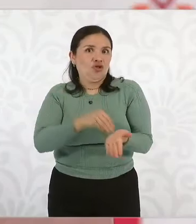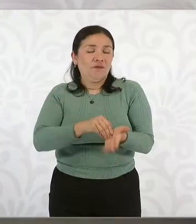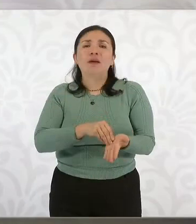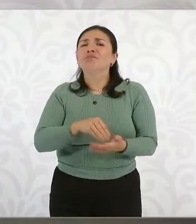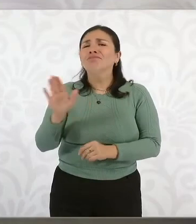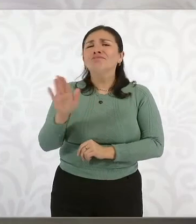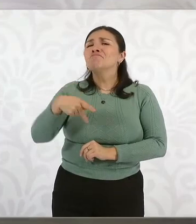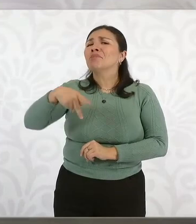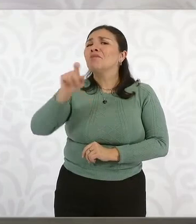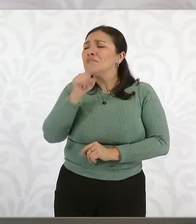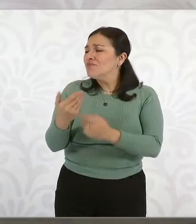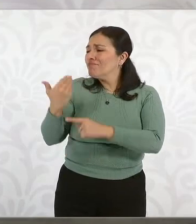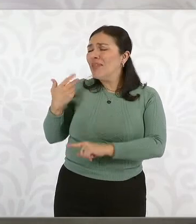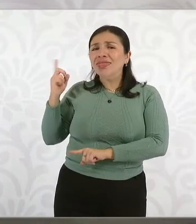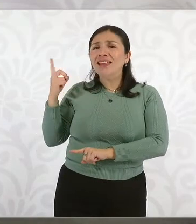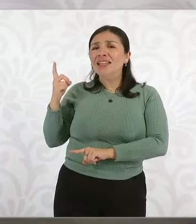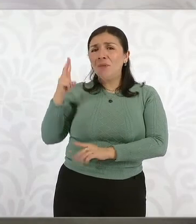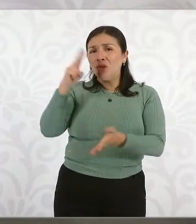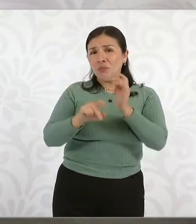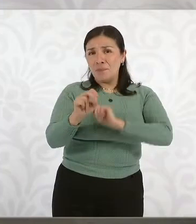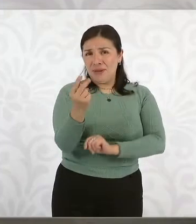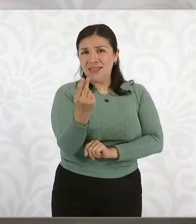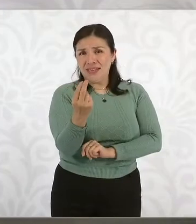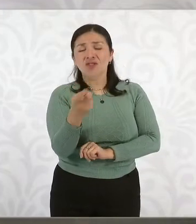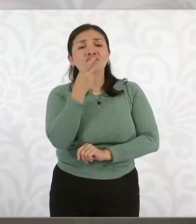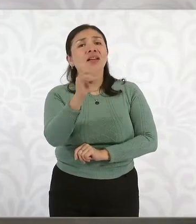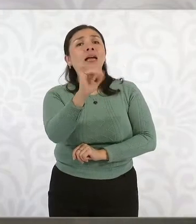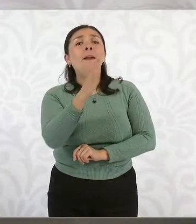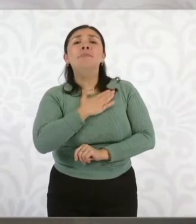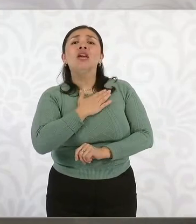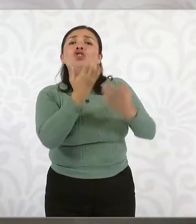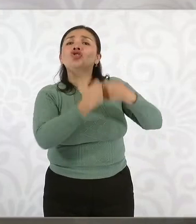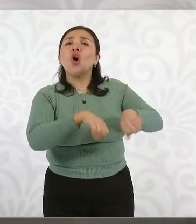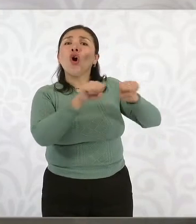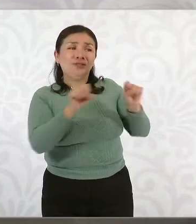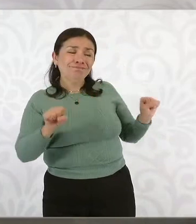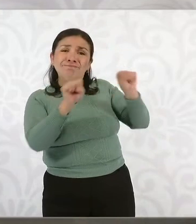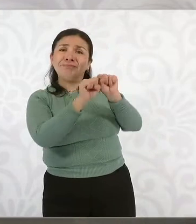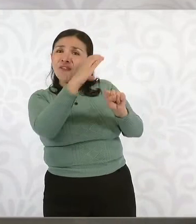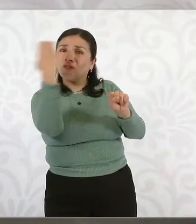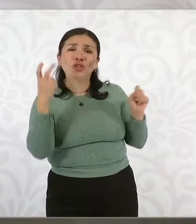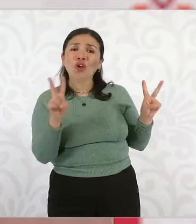del 2025, que es celebrando con mi socio Cerimedo.